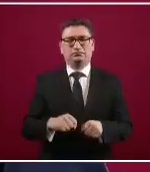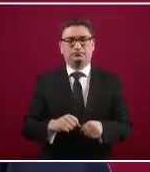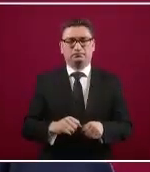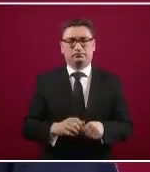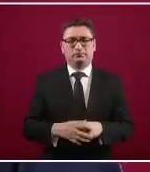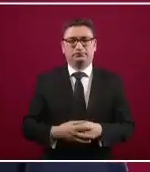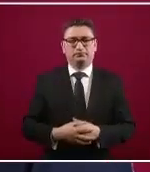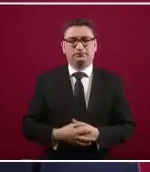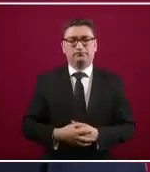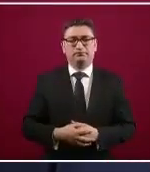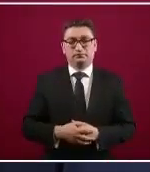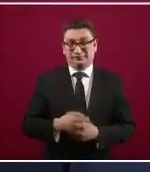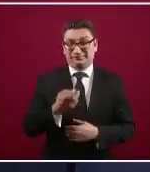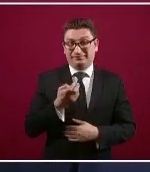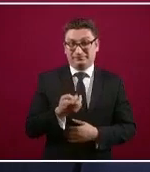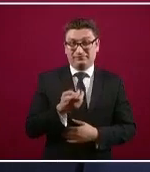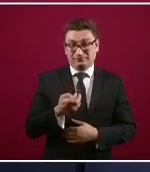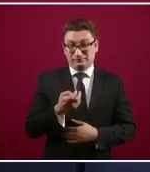por esa presión